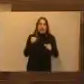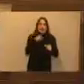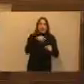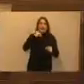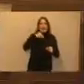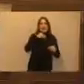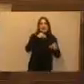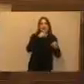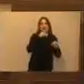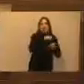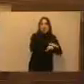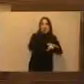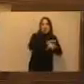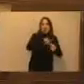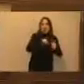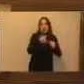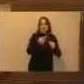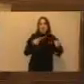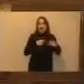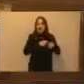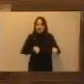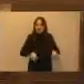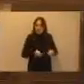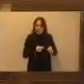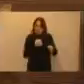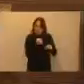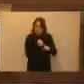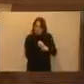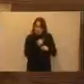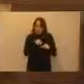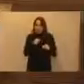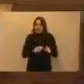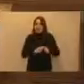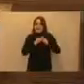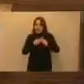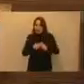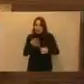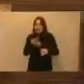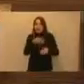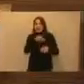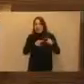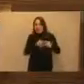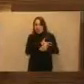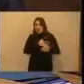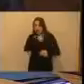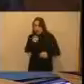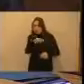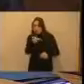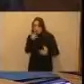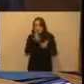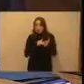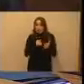Gas Natural, a ser asesor de Carlos Slim, viviendo en un yate, a cobrar medio millón de euros por un trabajo del que él mismo decía que se